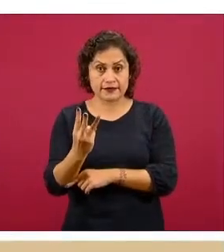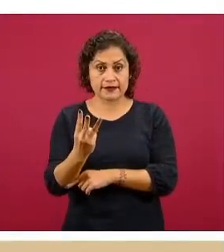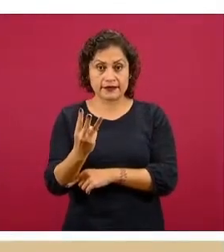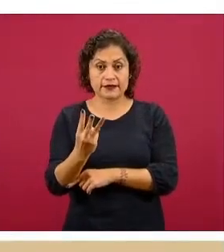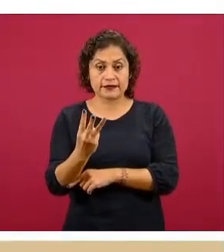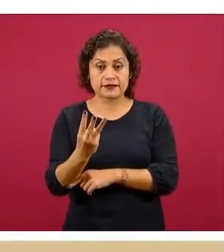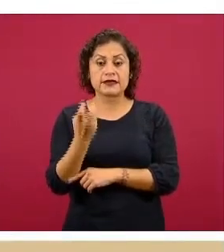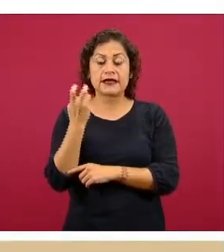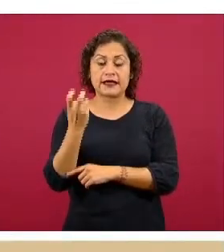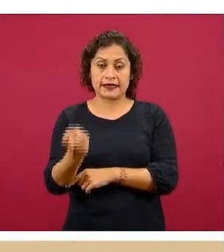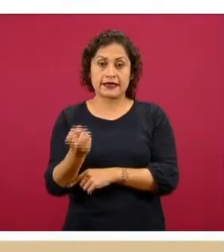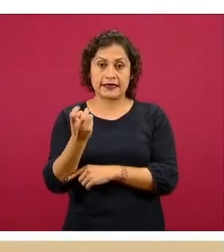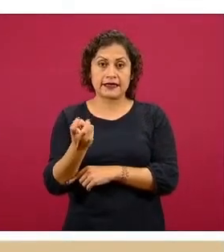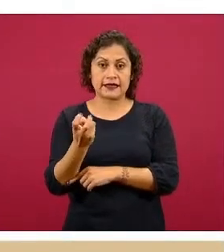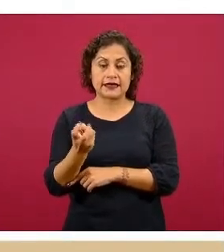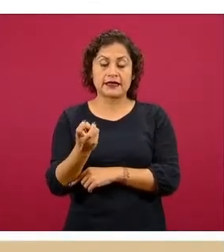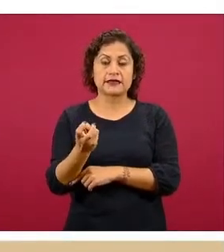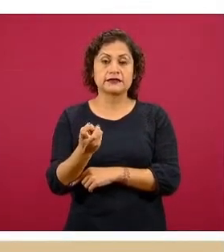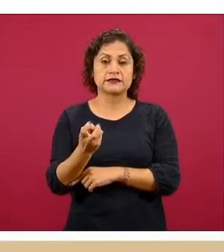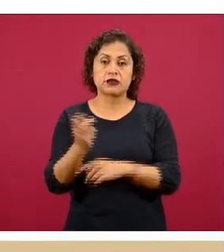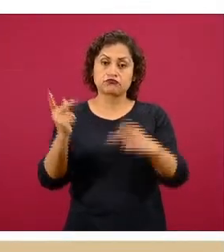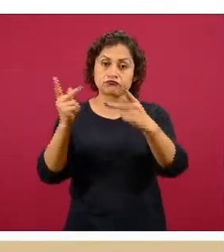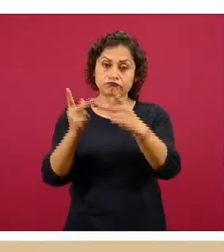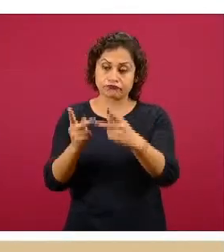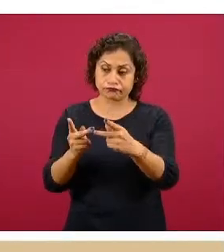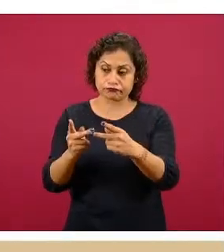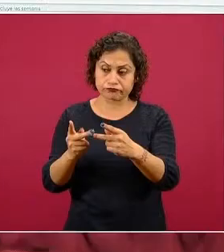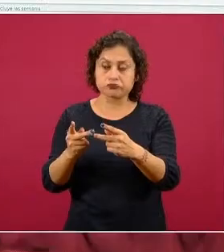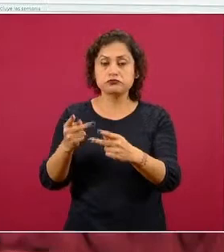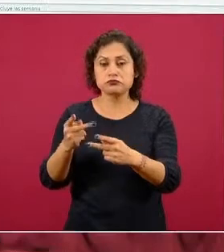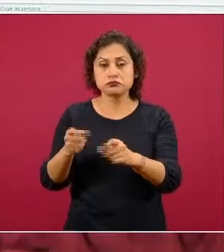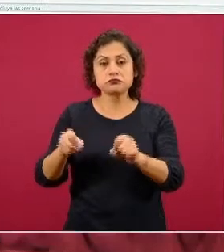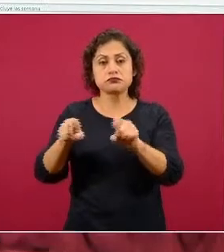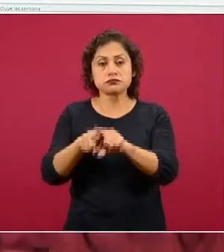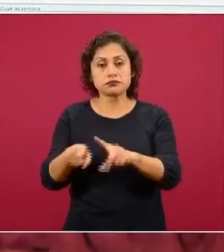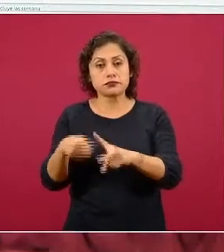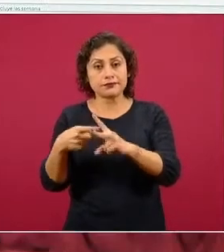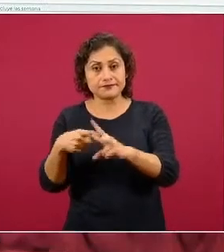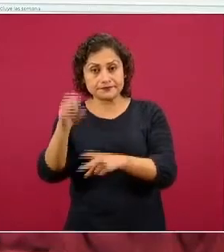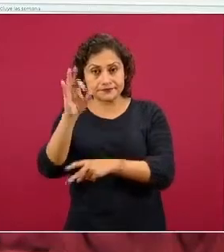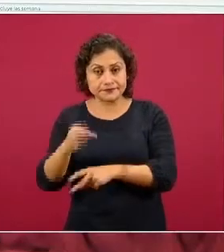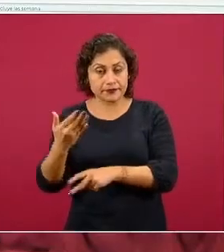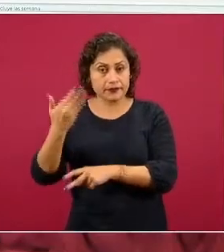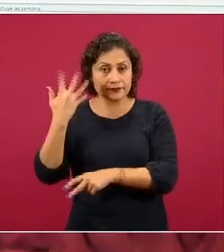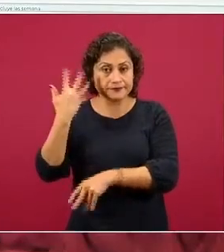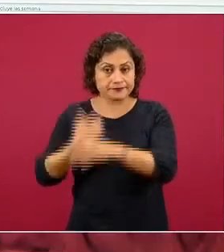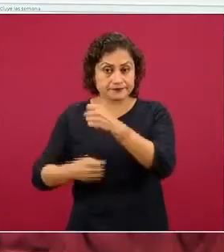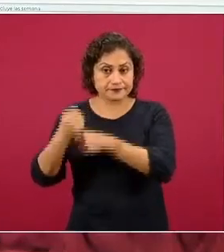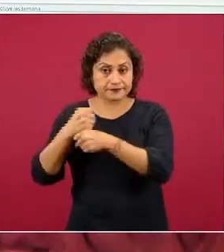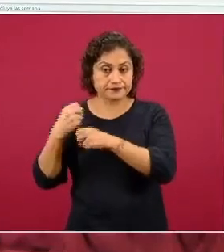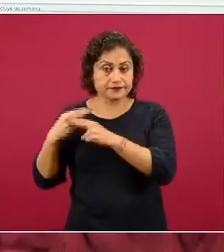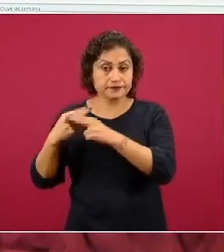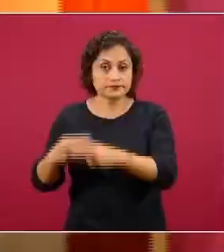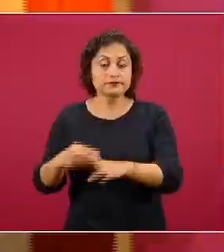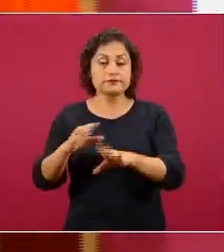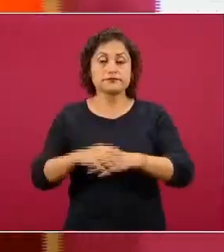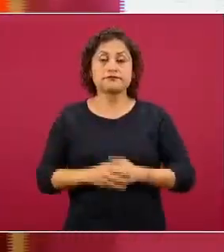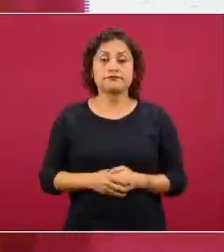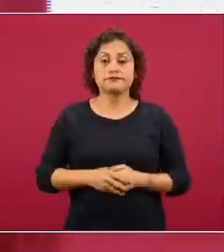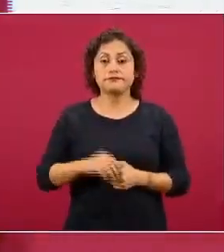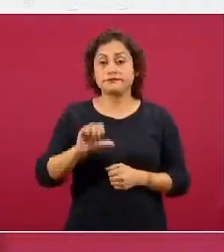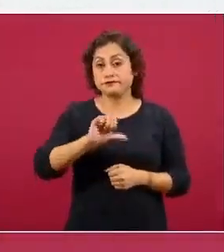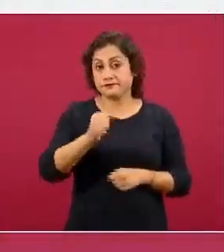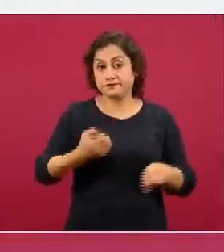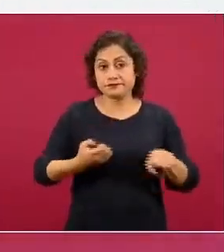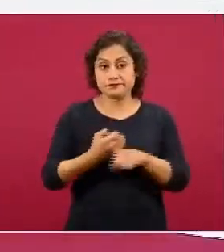niveles esperados de mortalidad de acuerdo a los últimos 5 años. Ya terminando, Tlaxcala también